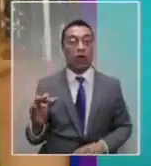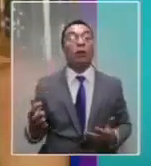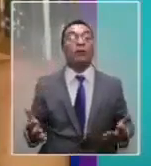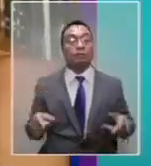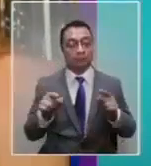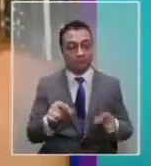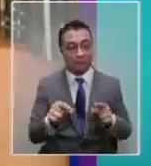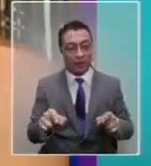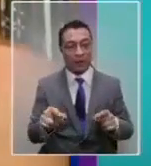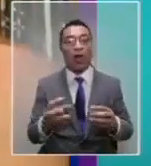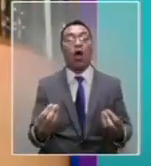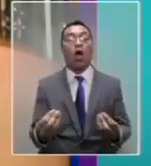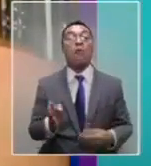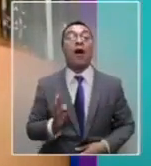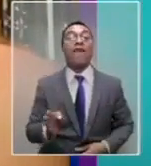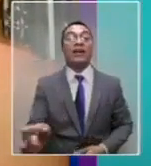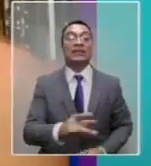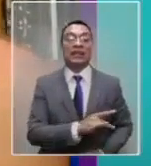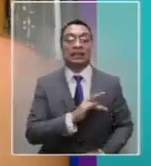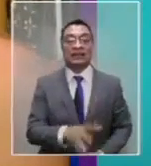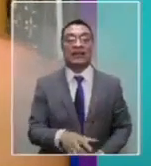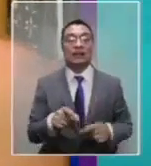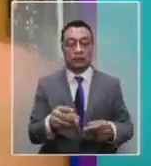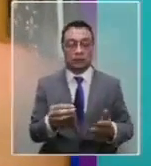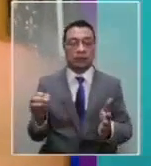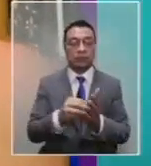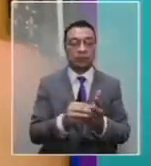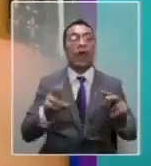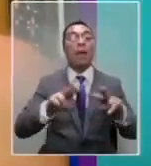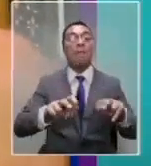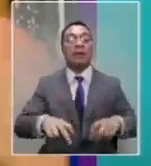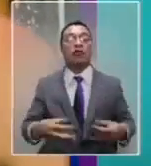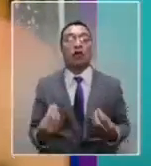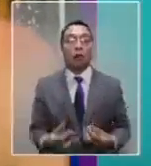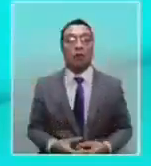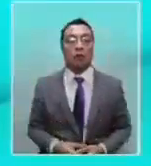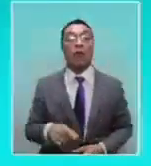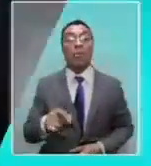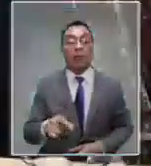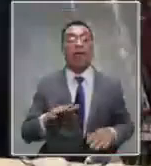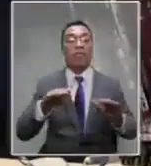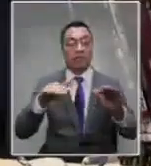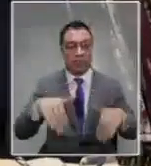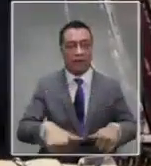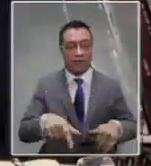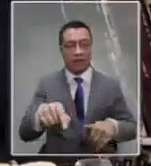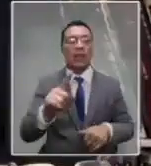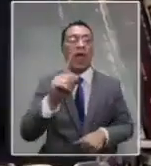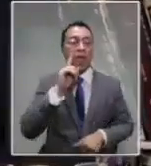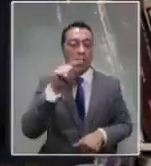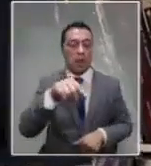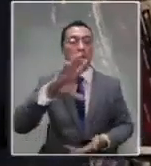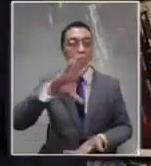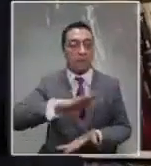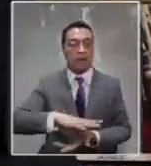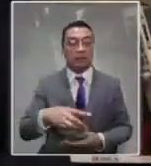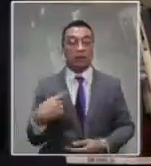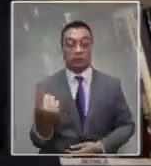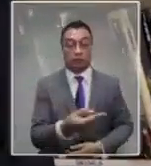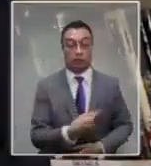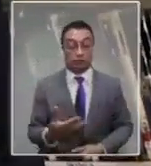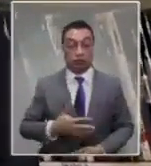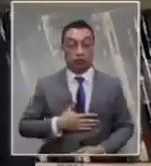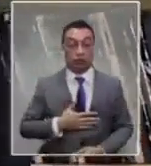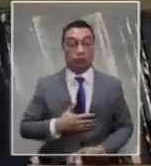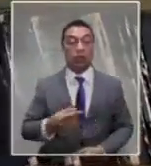2%. En ese sentido, ¿cómo avanza Chile en este posicionamiento de la investigación? Sí, bueno, ese es un déficit que tenemos como país. Yo pienso